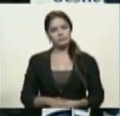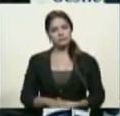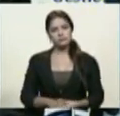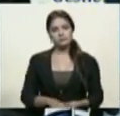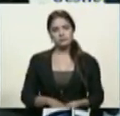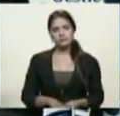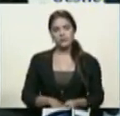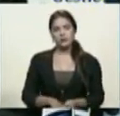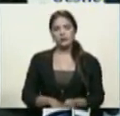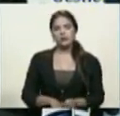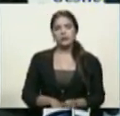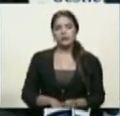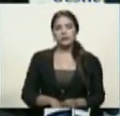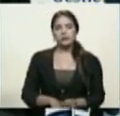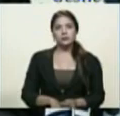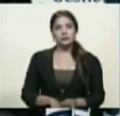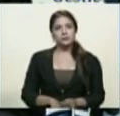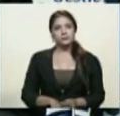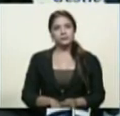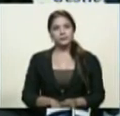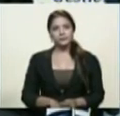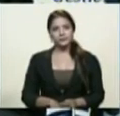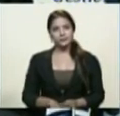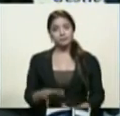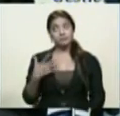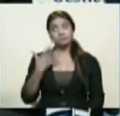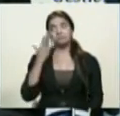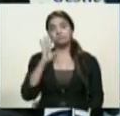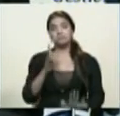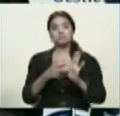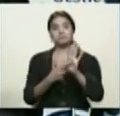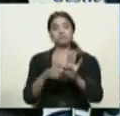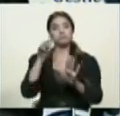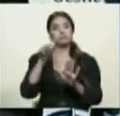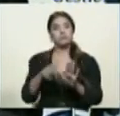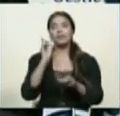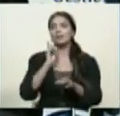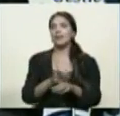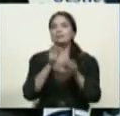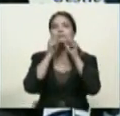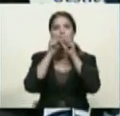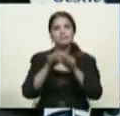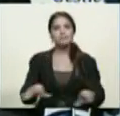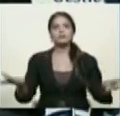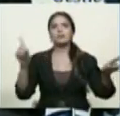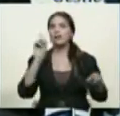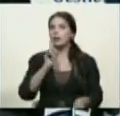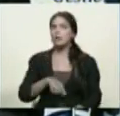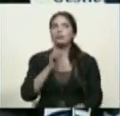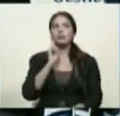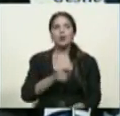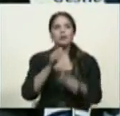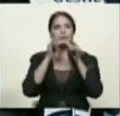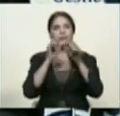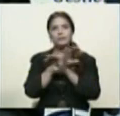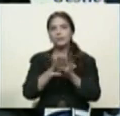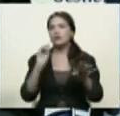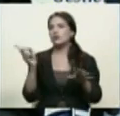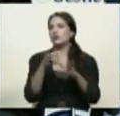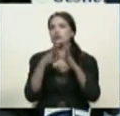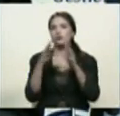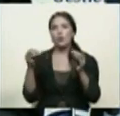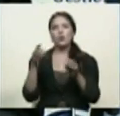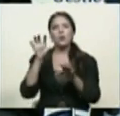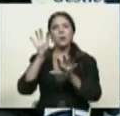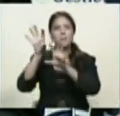yo creo que lo que estamos revelando aquí tiene que ser difundido también por eso y conocido por todos esos fiscales